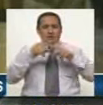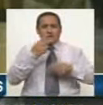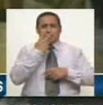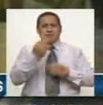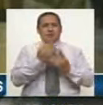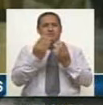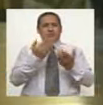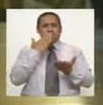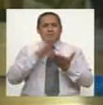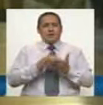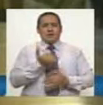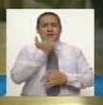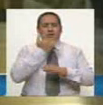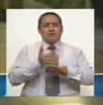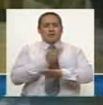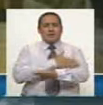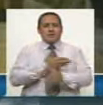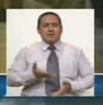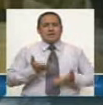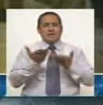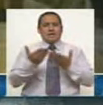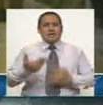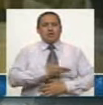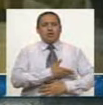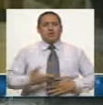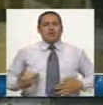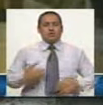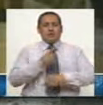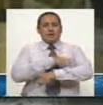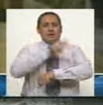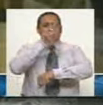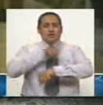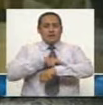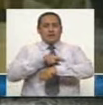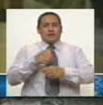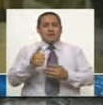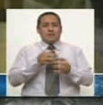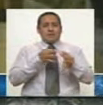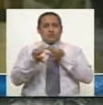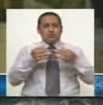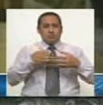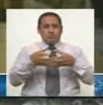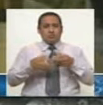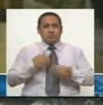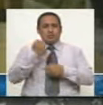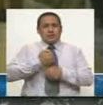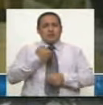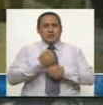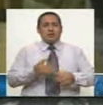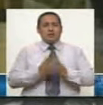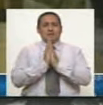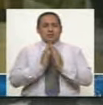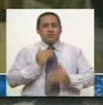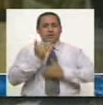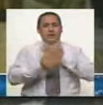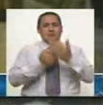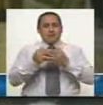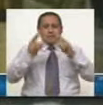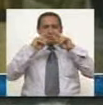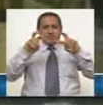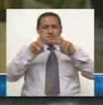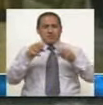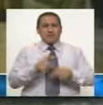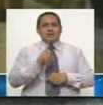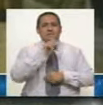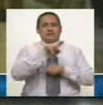supuestas irregularidades que se dieron en el gobierno regional de Ancash. Él detalló de que su grupo de trabajo ha solicitado una ampliación para las investigaciones